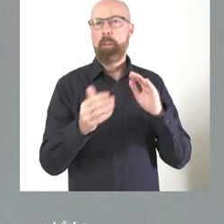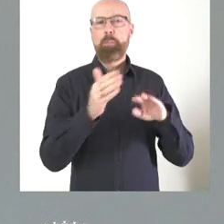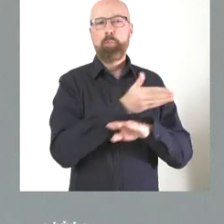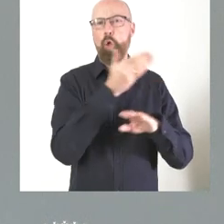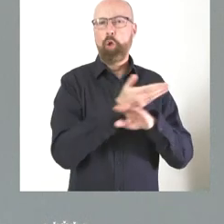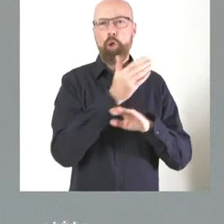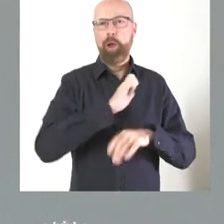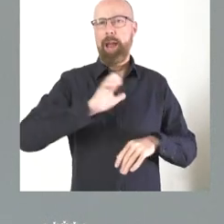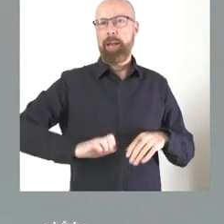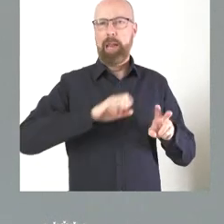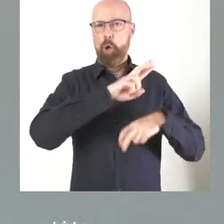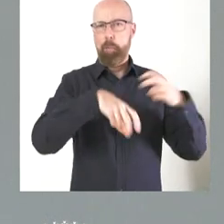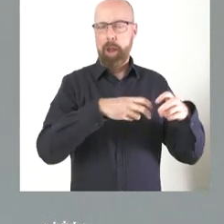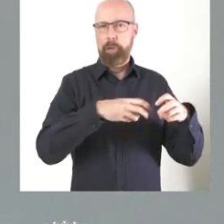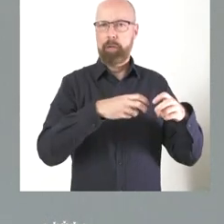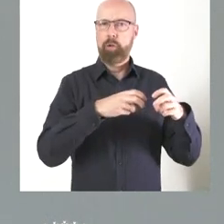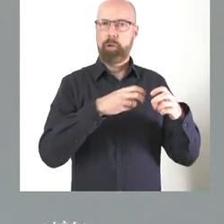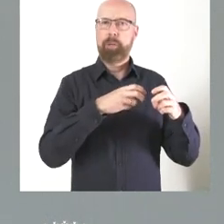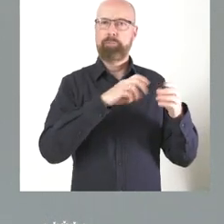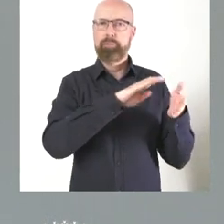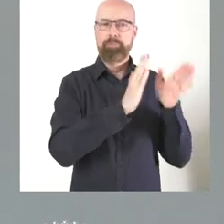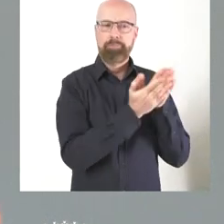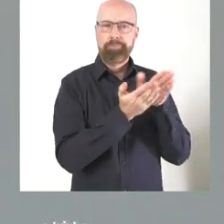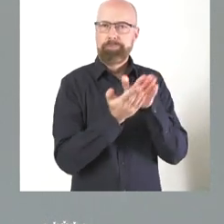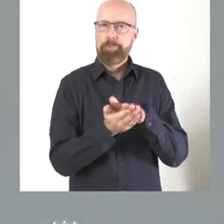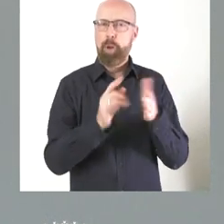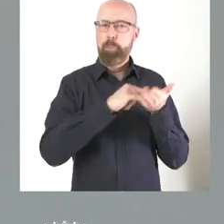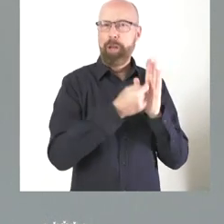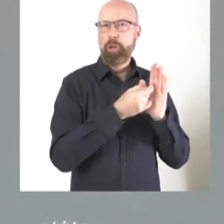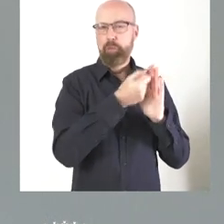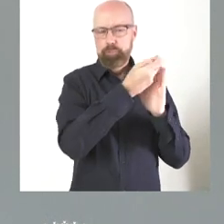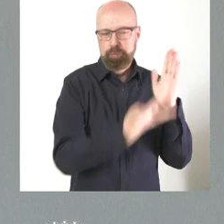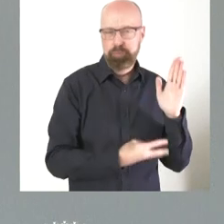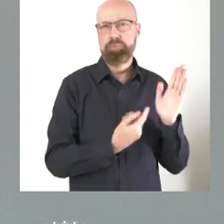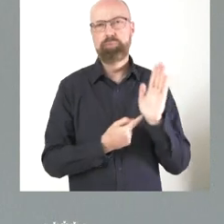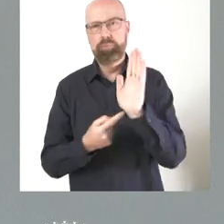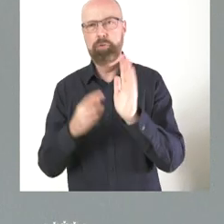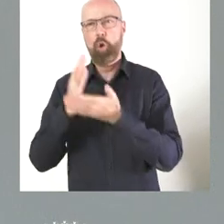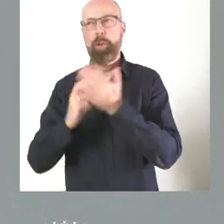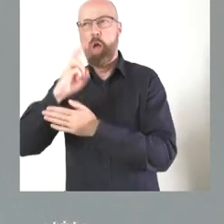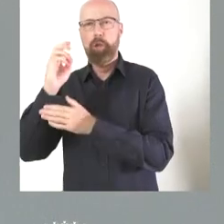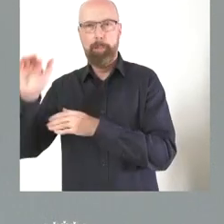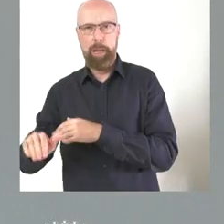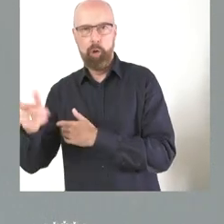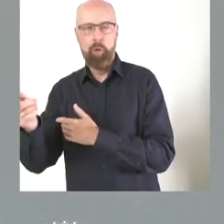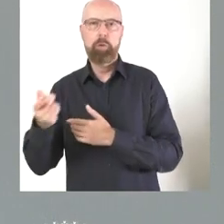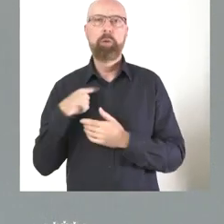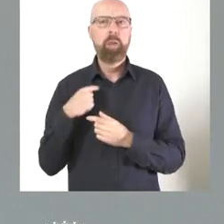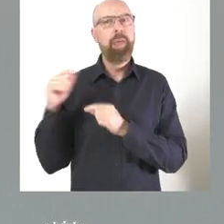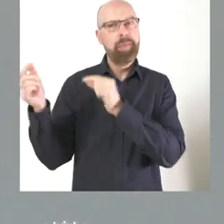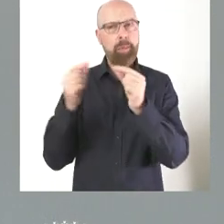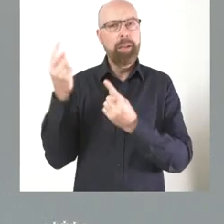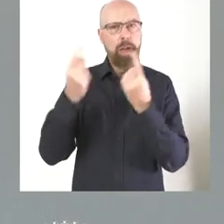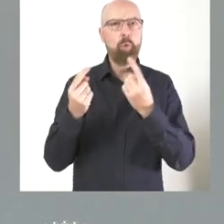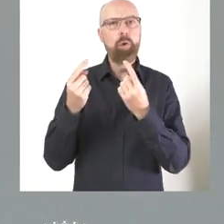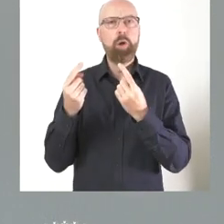más expedientes que la media de las comunidades autónomas saben ustedes que además ha habido un debate en torno que a muchas comunidades autónomas no han podido resolver la mayor parte